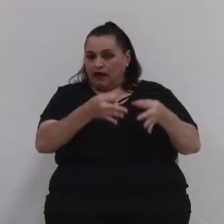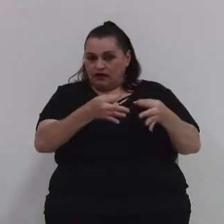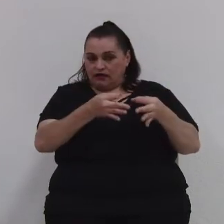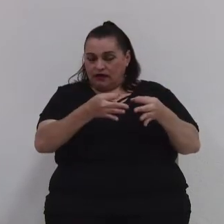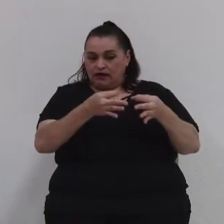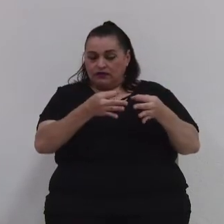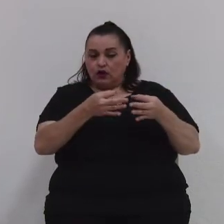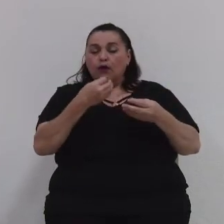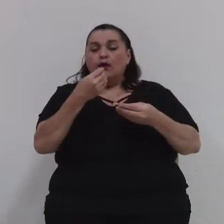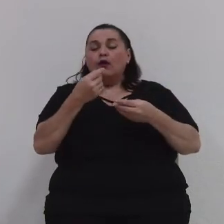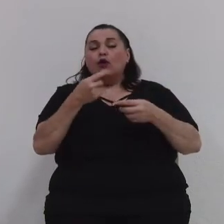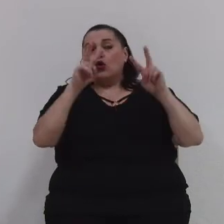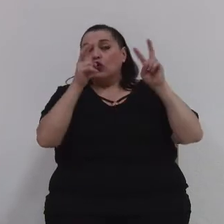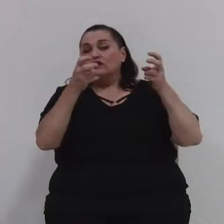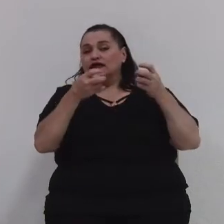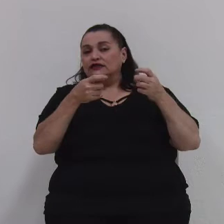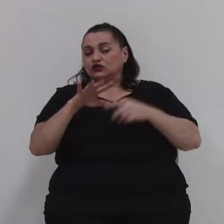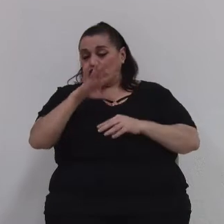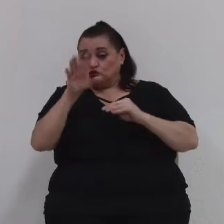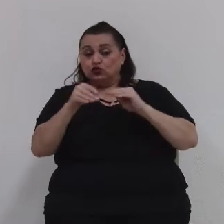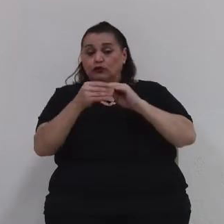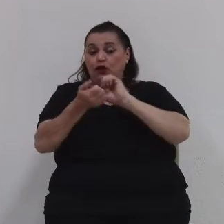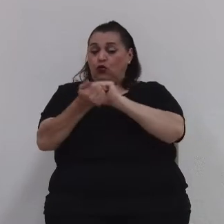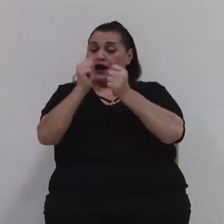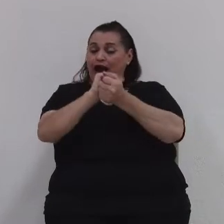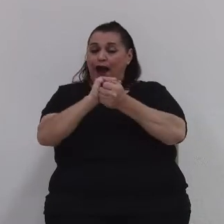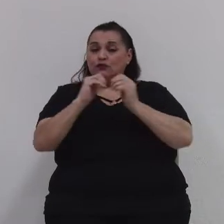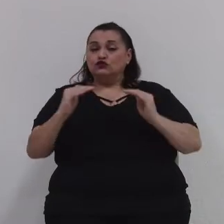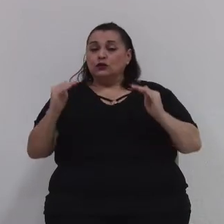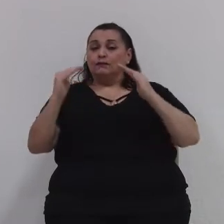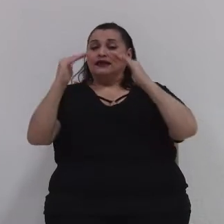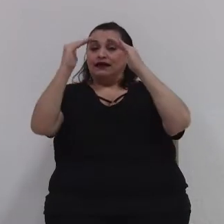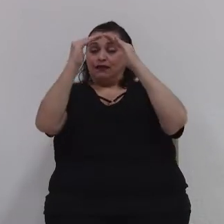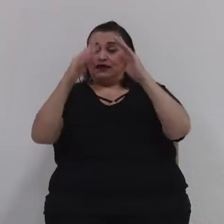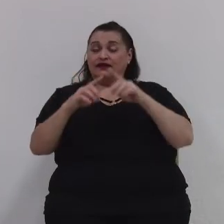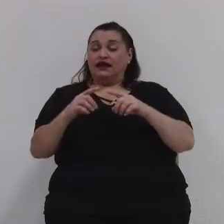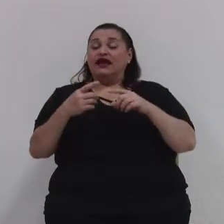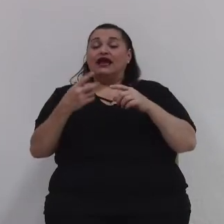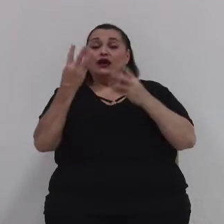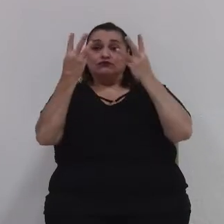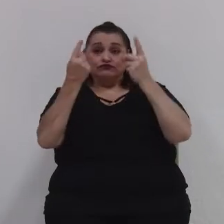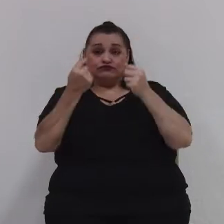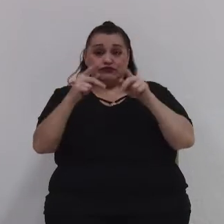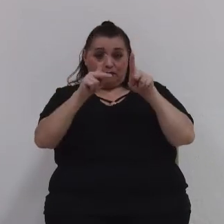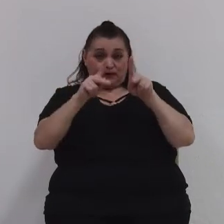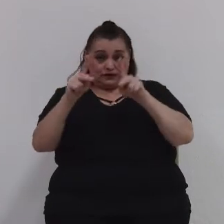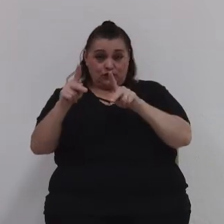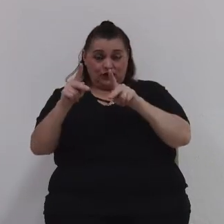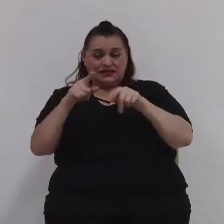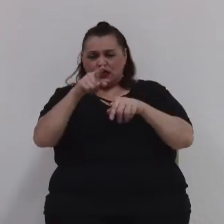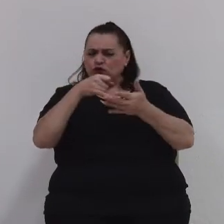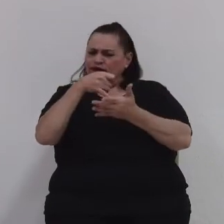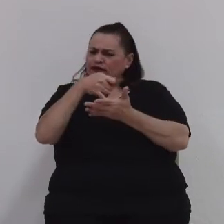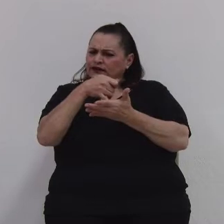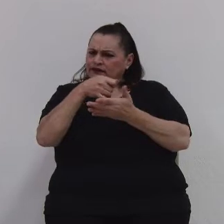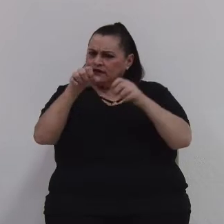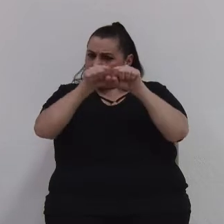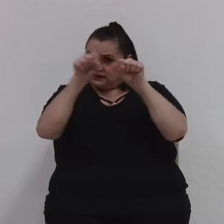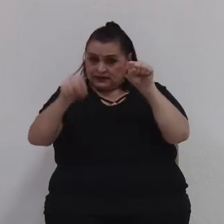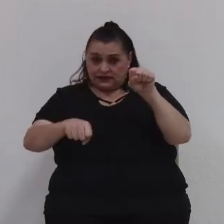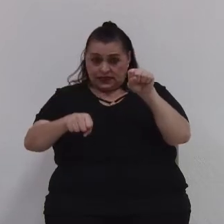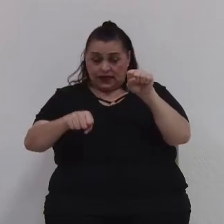este contexto, sumados a los cambios de la pirámide demográfica, podrían debilitar seriamente estos sistemas